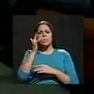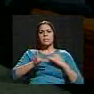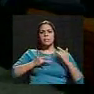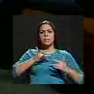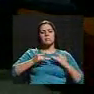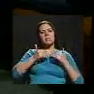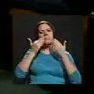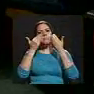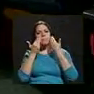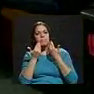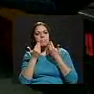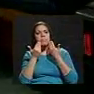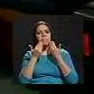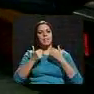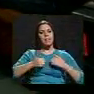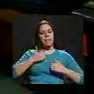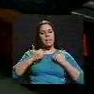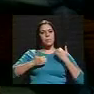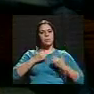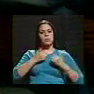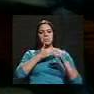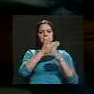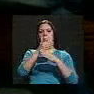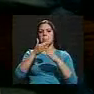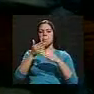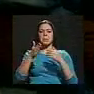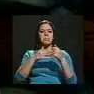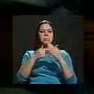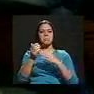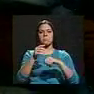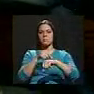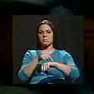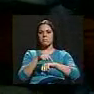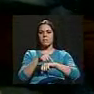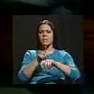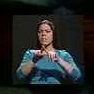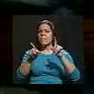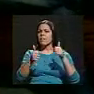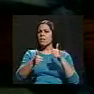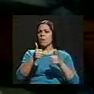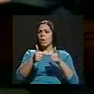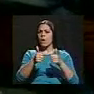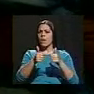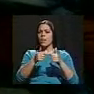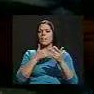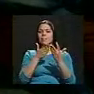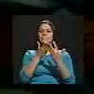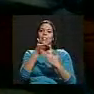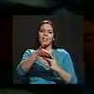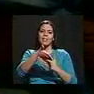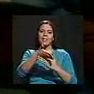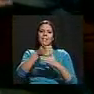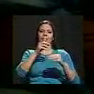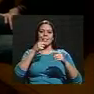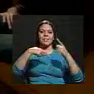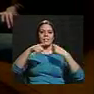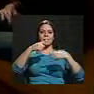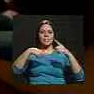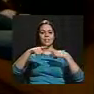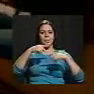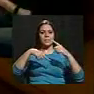emociones y tristezas se comparten en cualquier momento. La única diferencia es que lo hacen a través de la lengua de